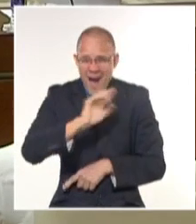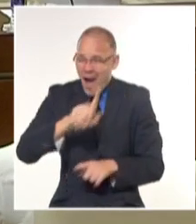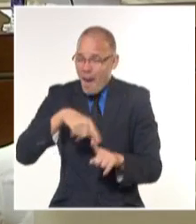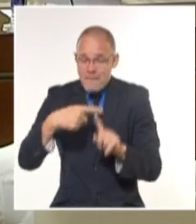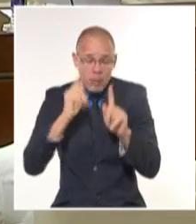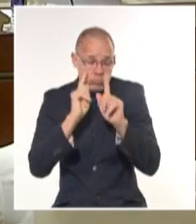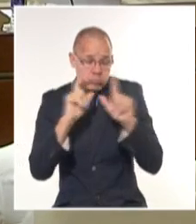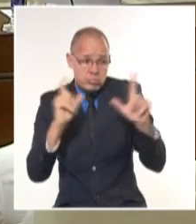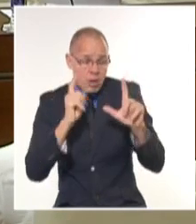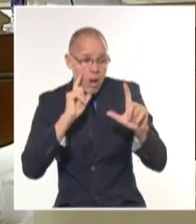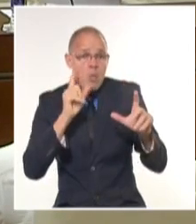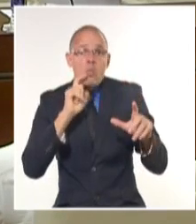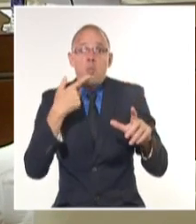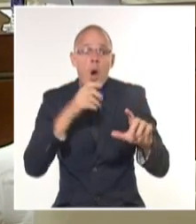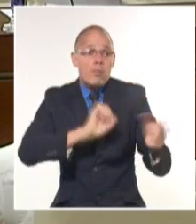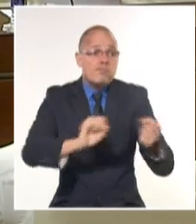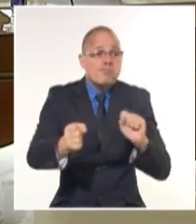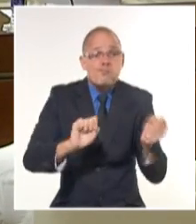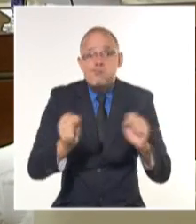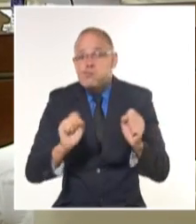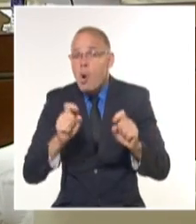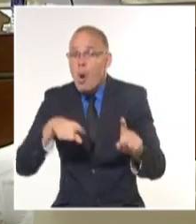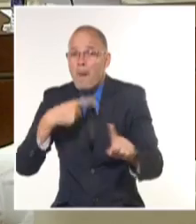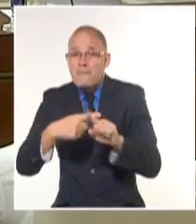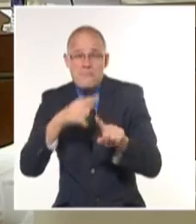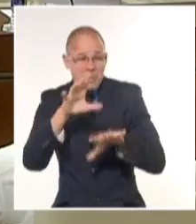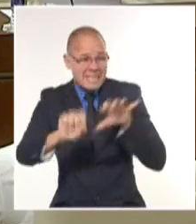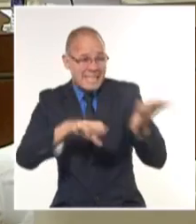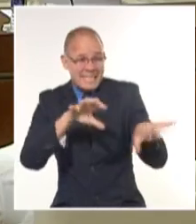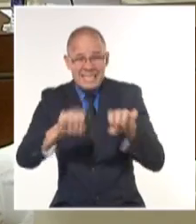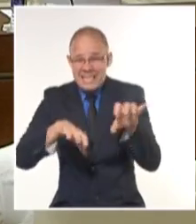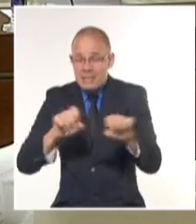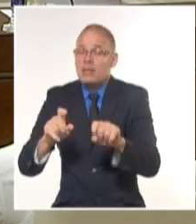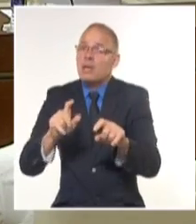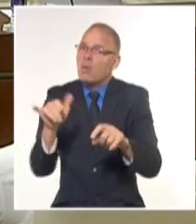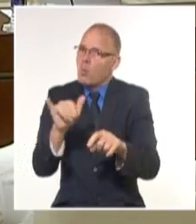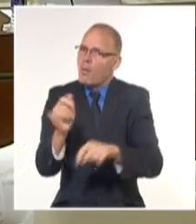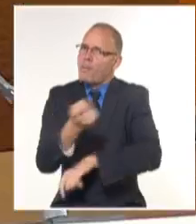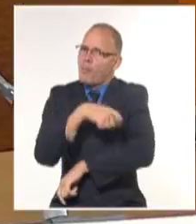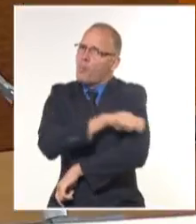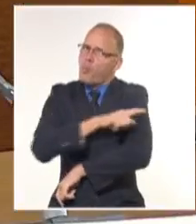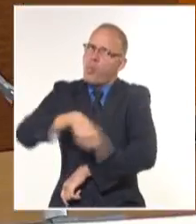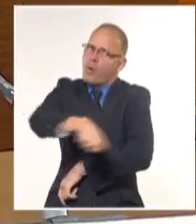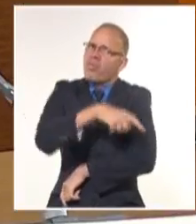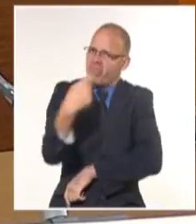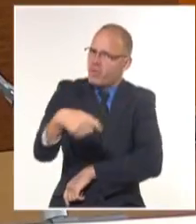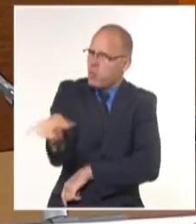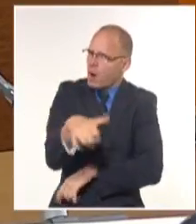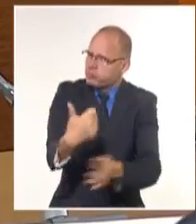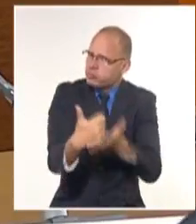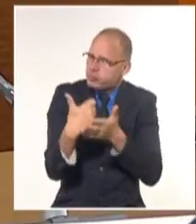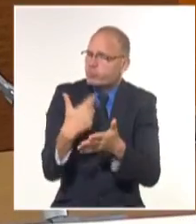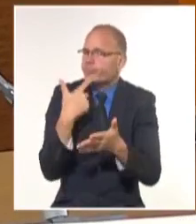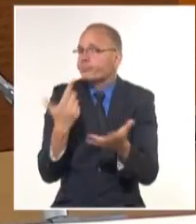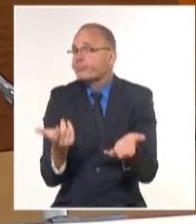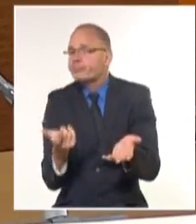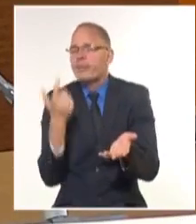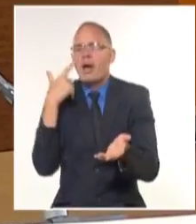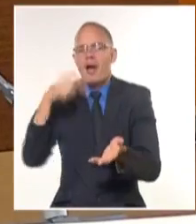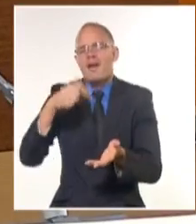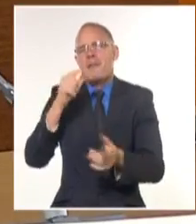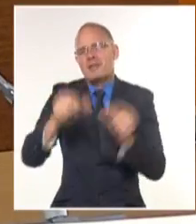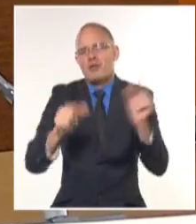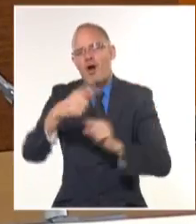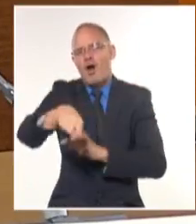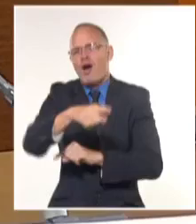sociales y de masas, de control popular, también las acciones nuestras de comunicación en todos los espacios, en la prevención y enfrentamiento a